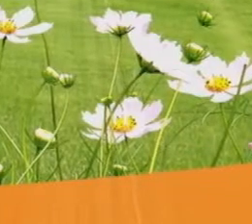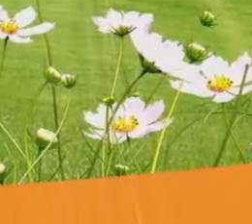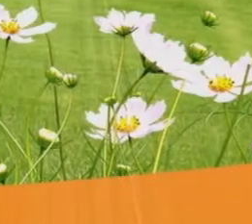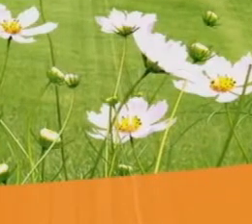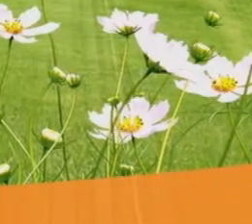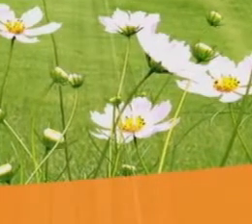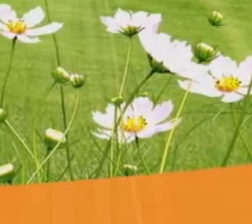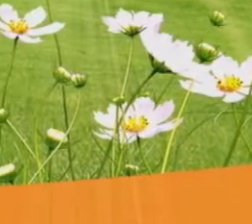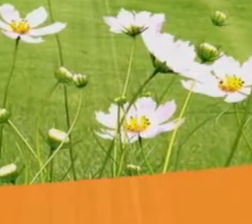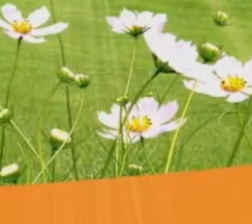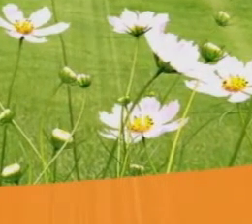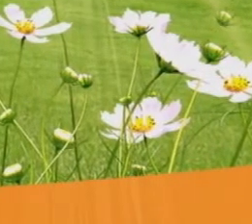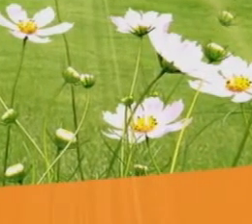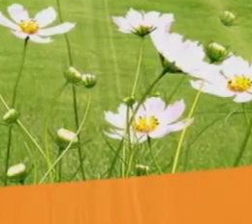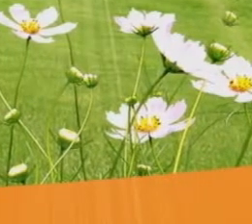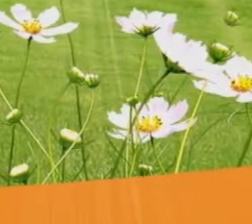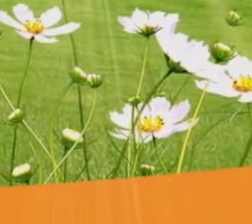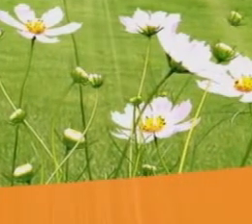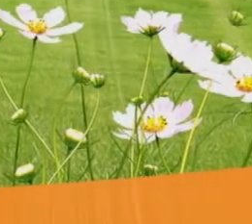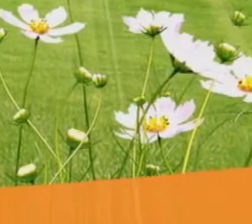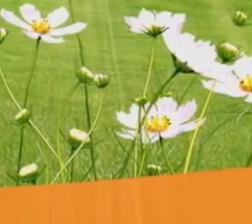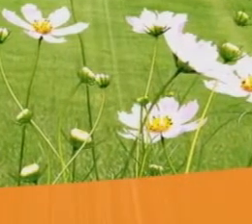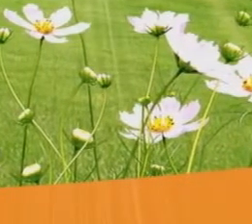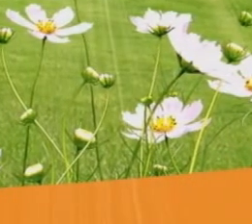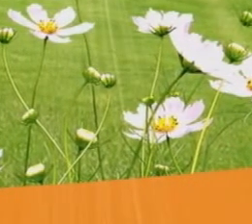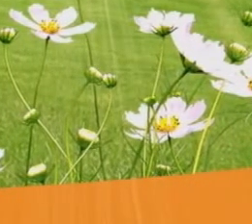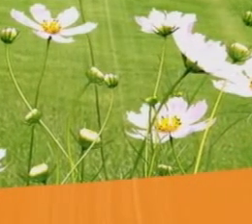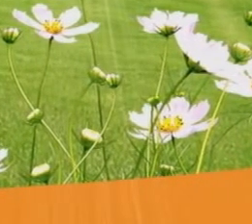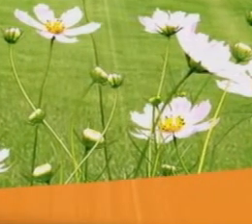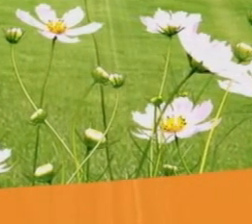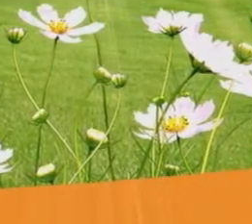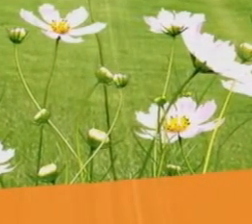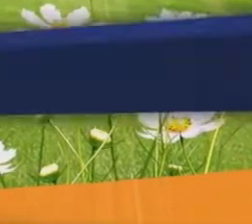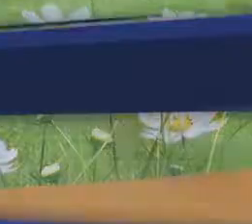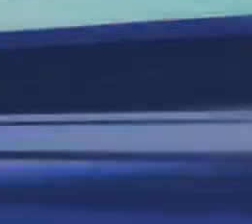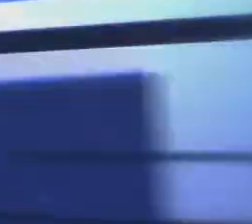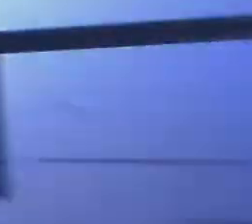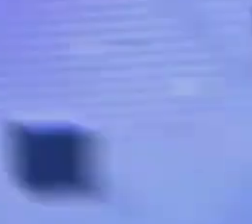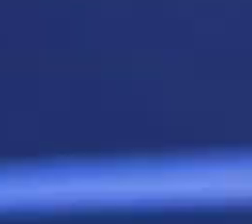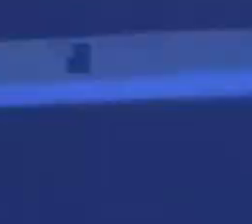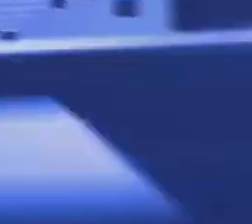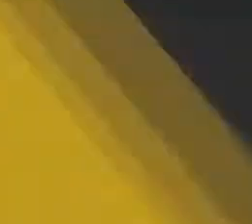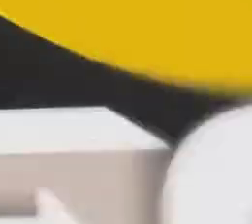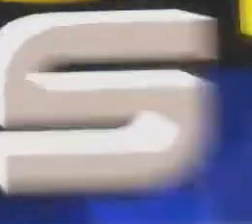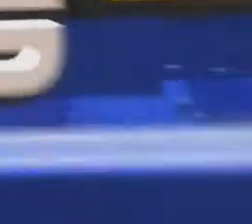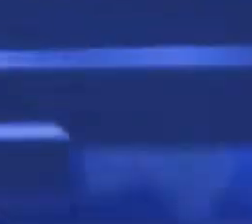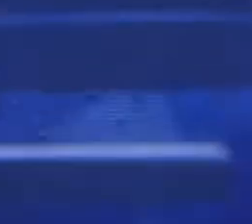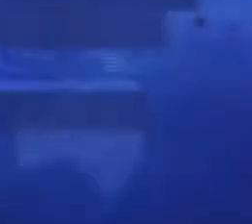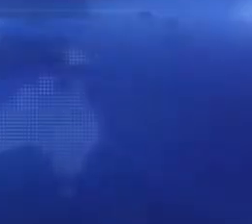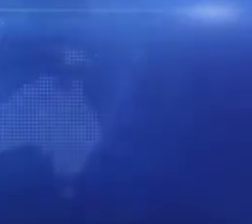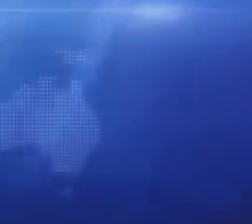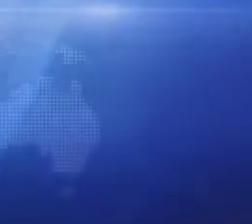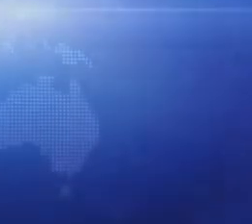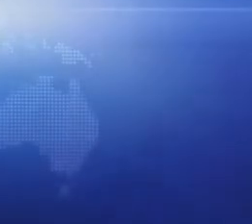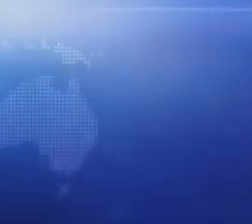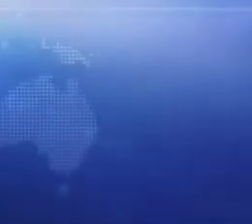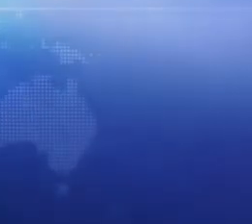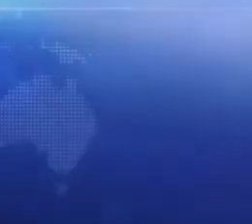patrocinio de Barsol Ecológico, Barsol Aroma, Delicias, líder en limpieza. En las noticias, lo que usted quiere ver.